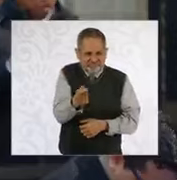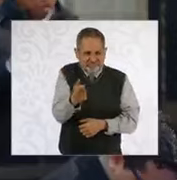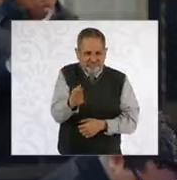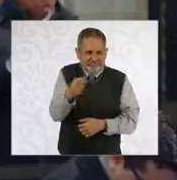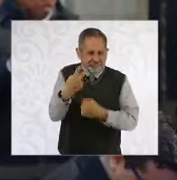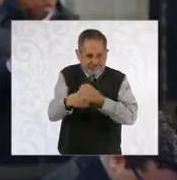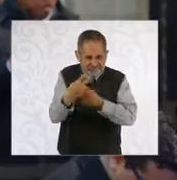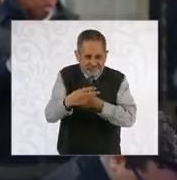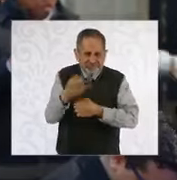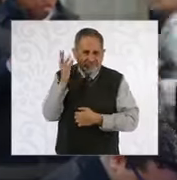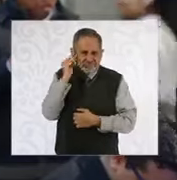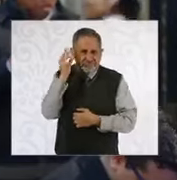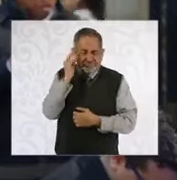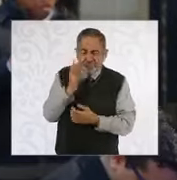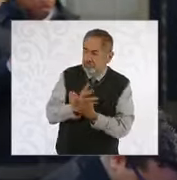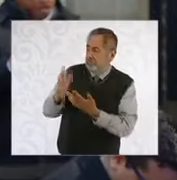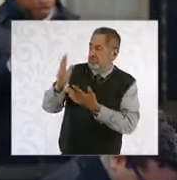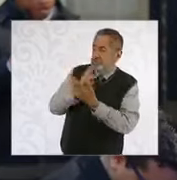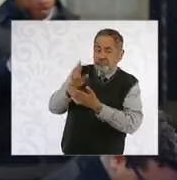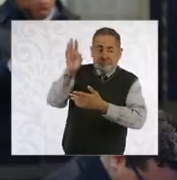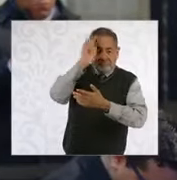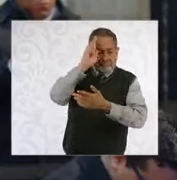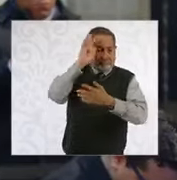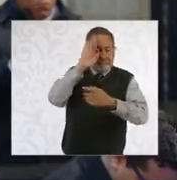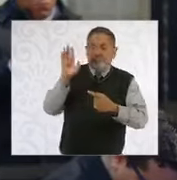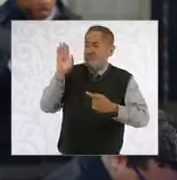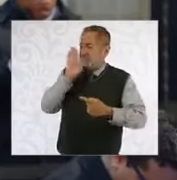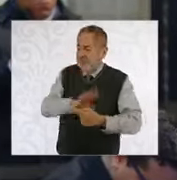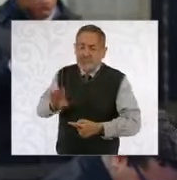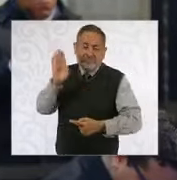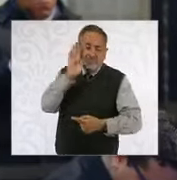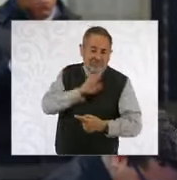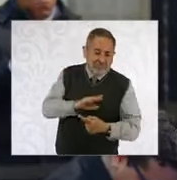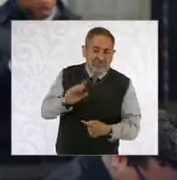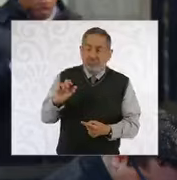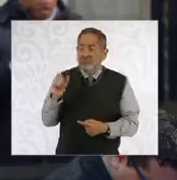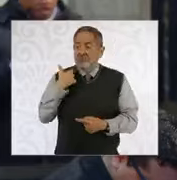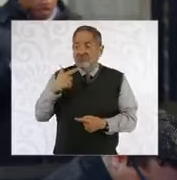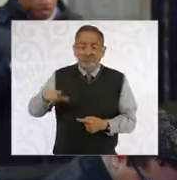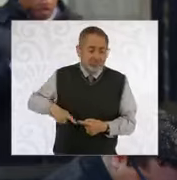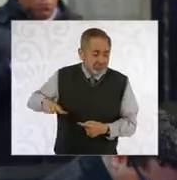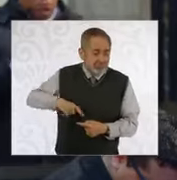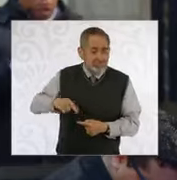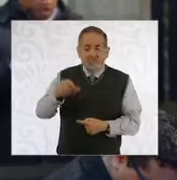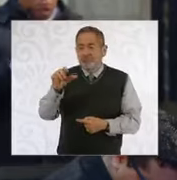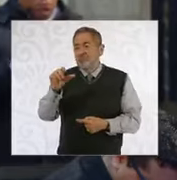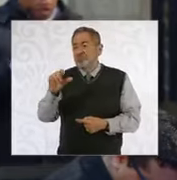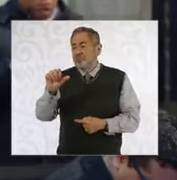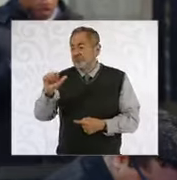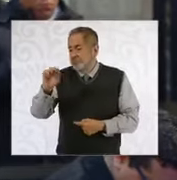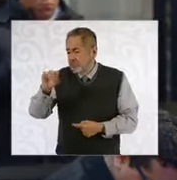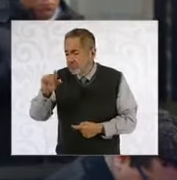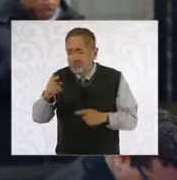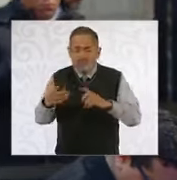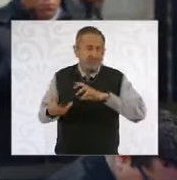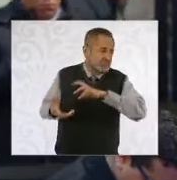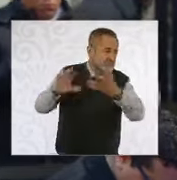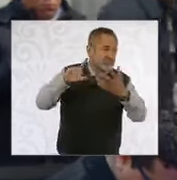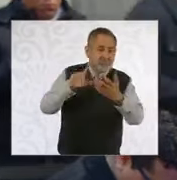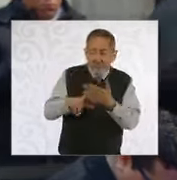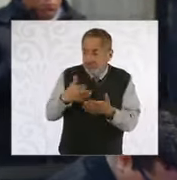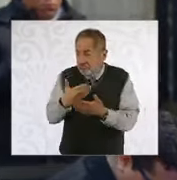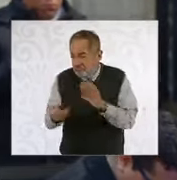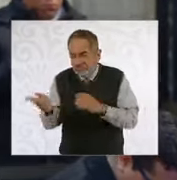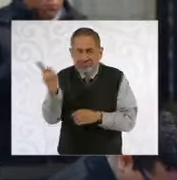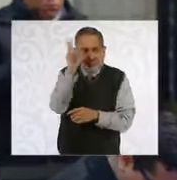escucha el radio y es lo mismo, que todo está mal, que el sexenio de AMLO fue un caos y que hoy estamos mucho peor. Eso es lo